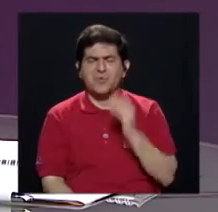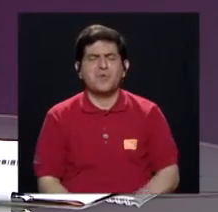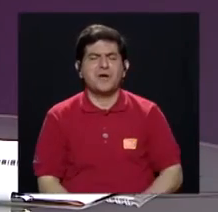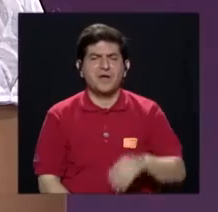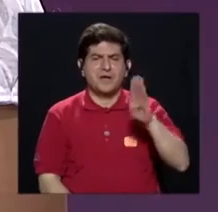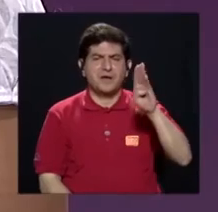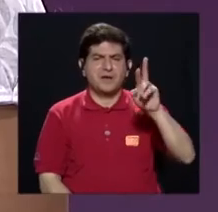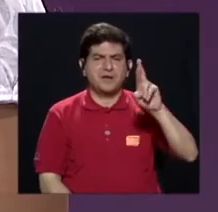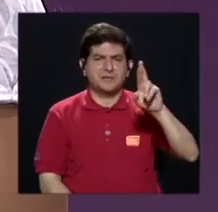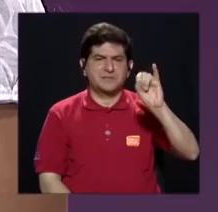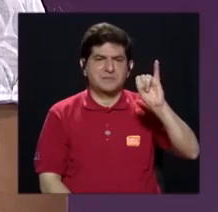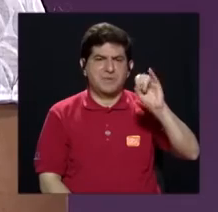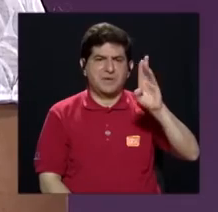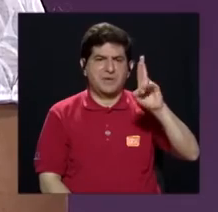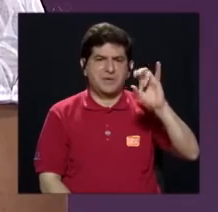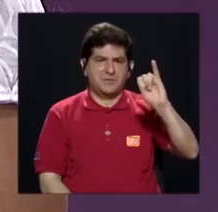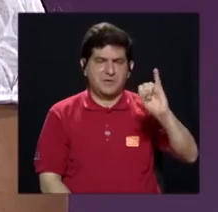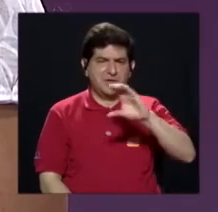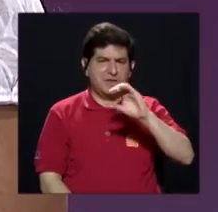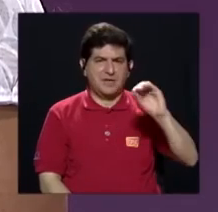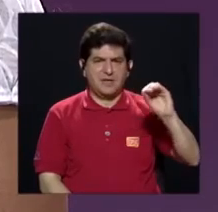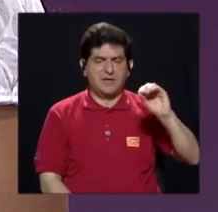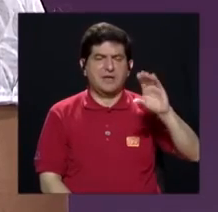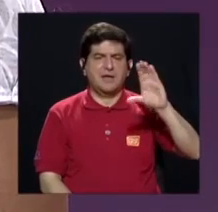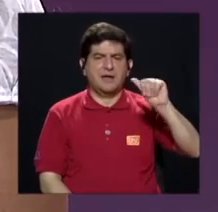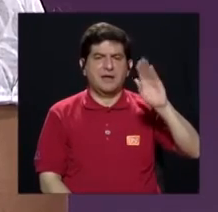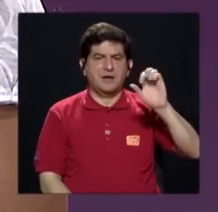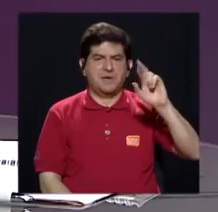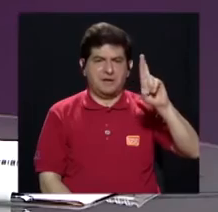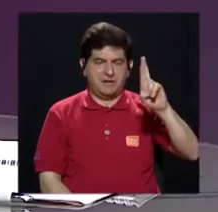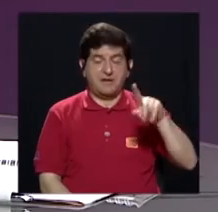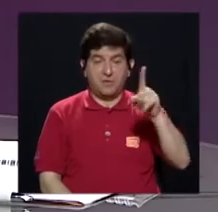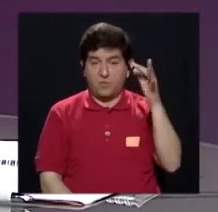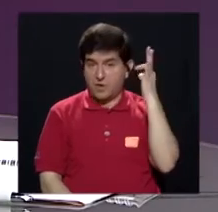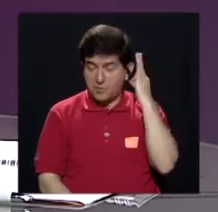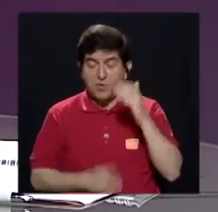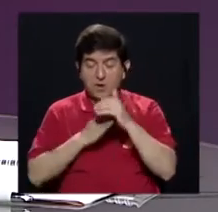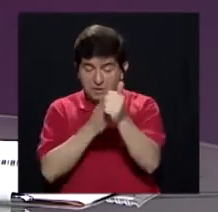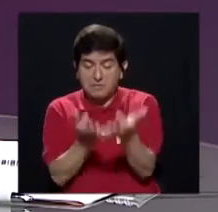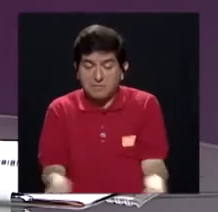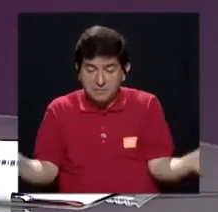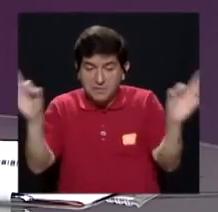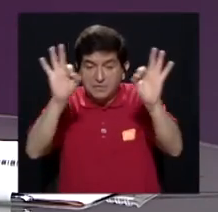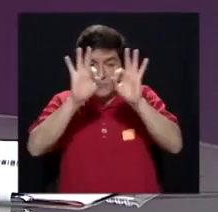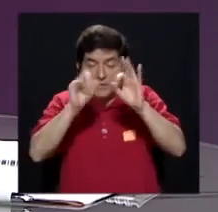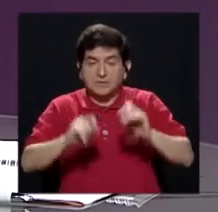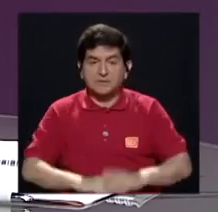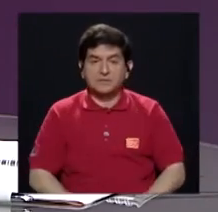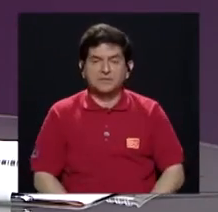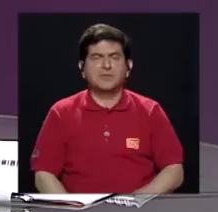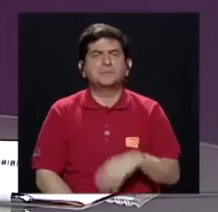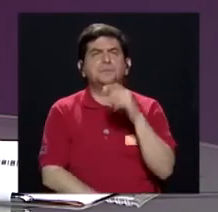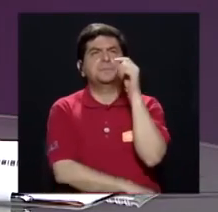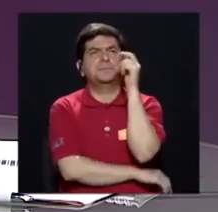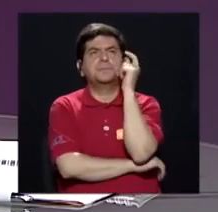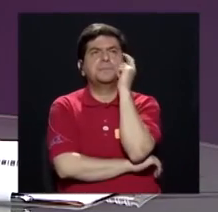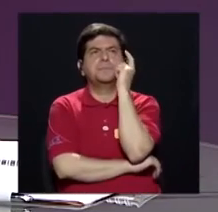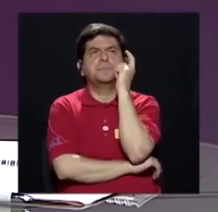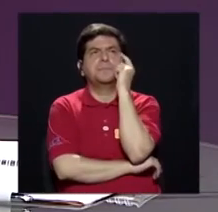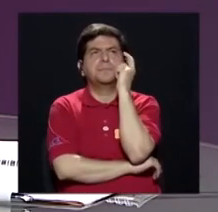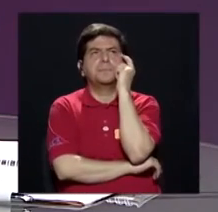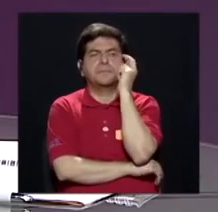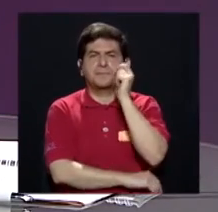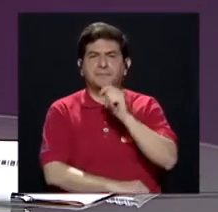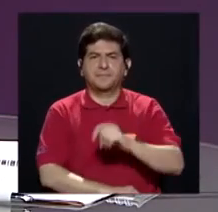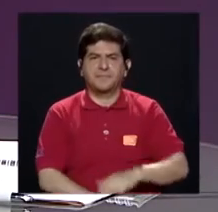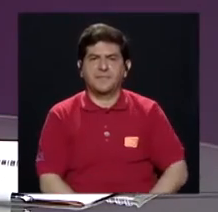y cabécares, y una de ellas, una líder muy importante, se queda pensando, ¿no? Y entonces de